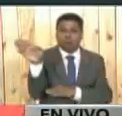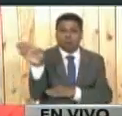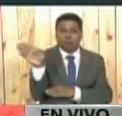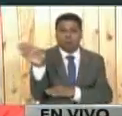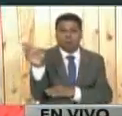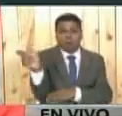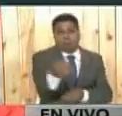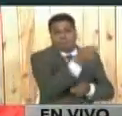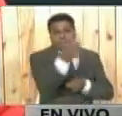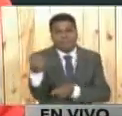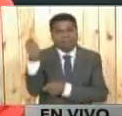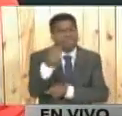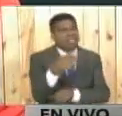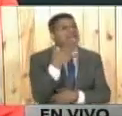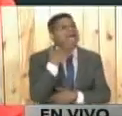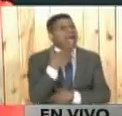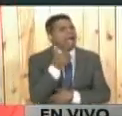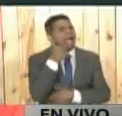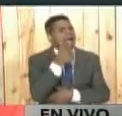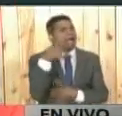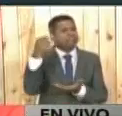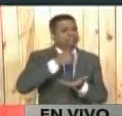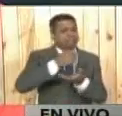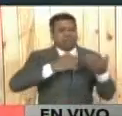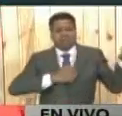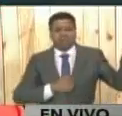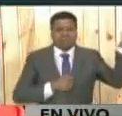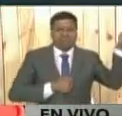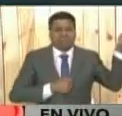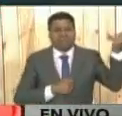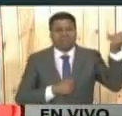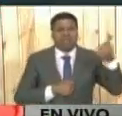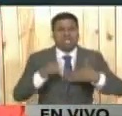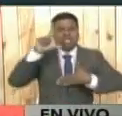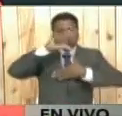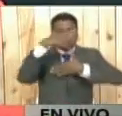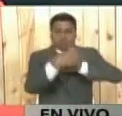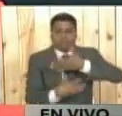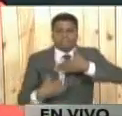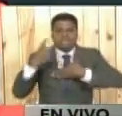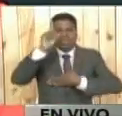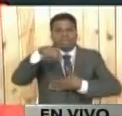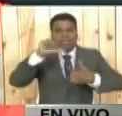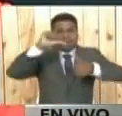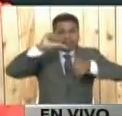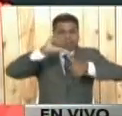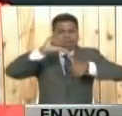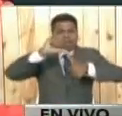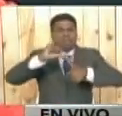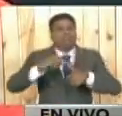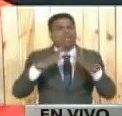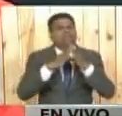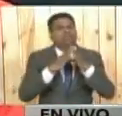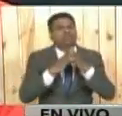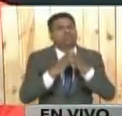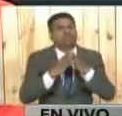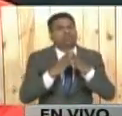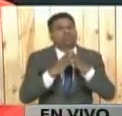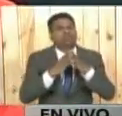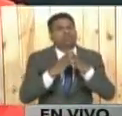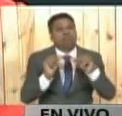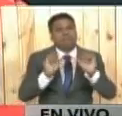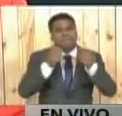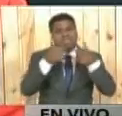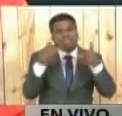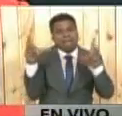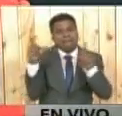nación salsera y una nación que forma parte de nuestra Sudamérica y de nuestro Caribe. Todo esto tiene que ver con el nacimiento del término